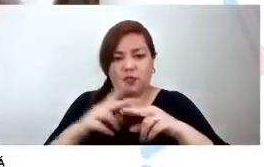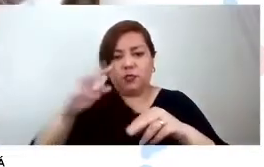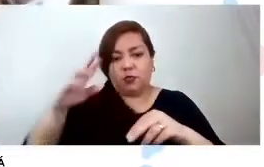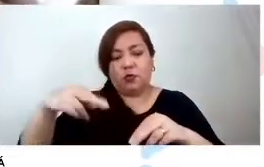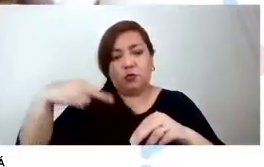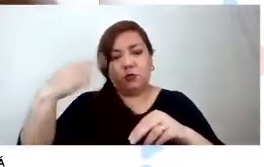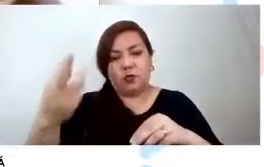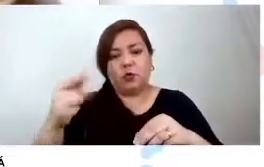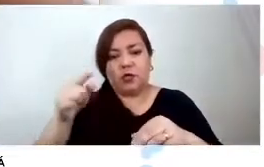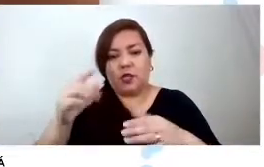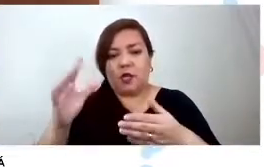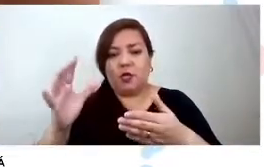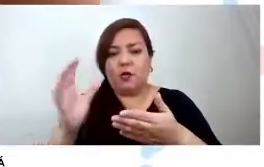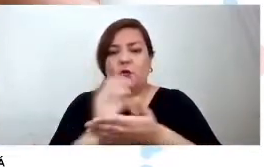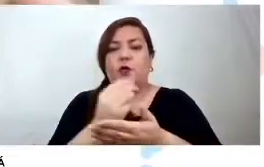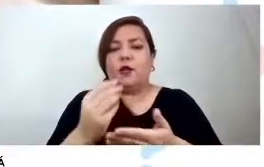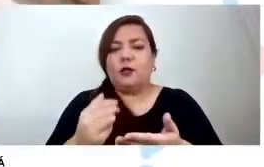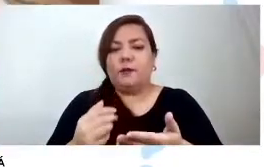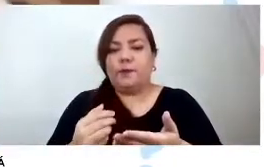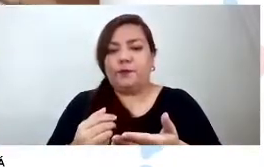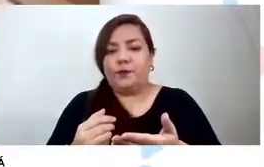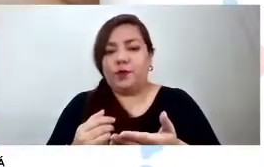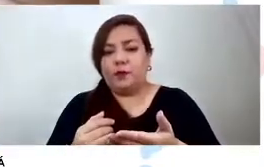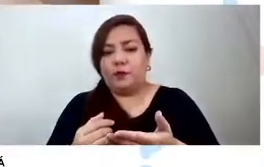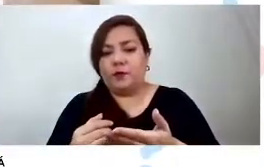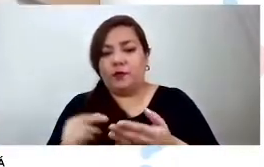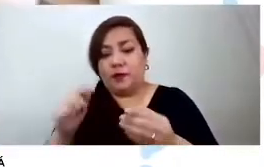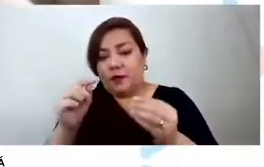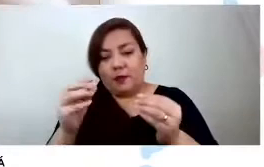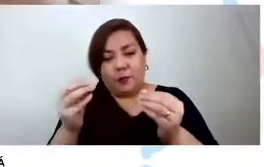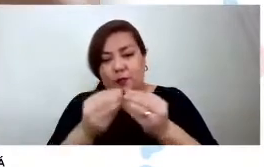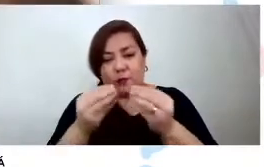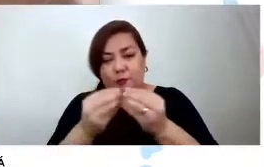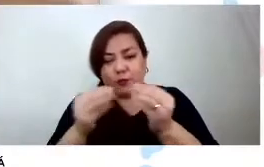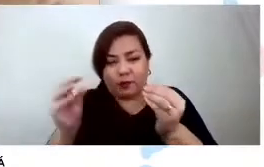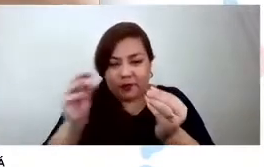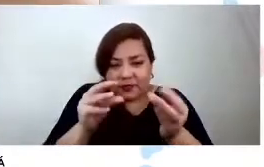esto. A partir de muchas piezas,